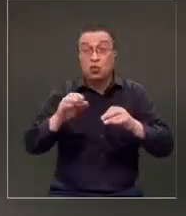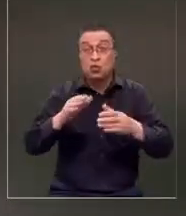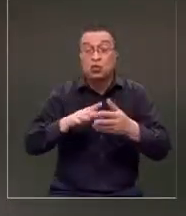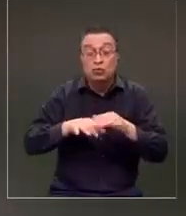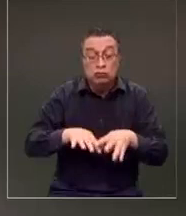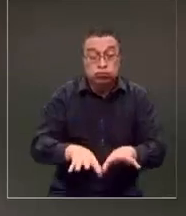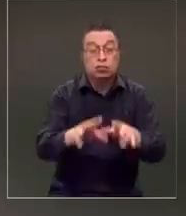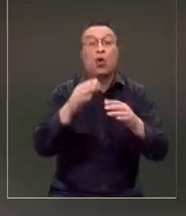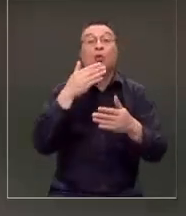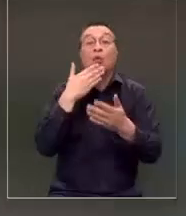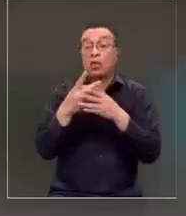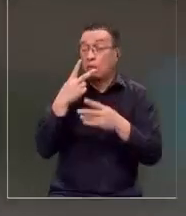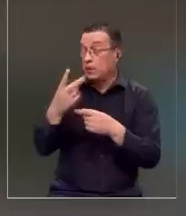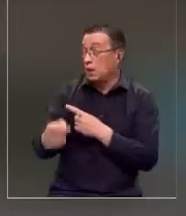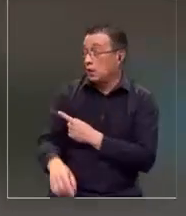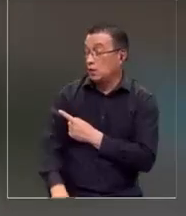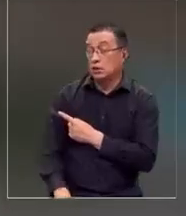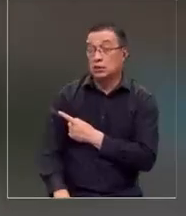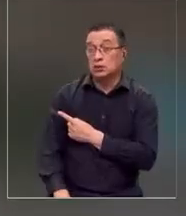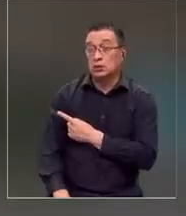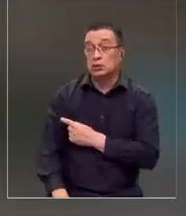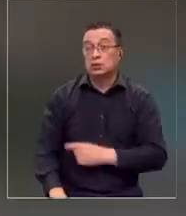este desprendimiento de tierra.